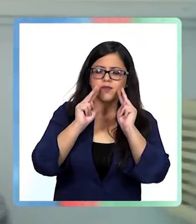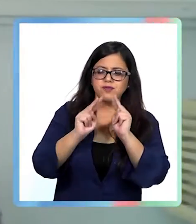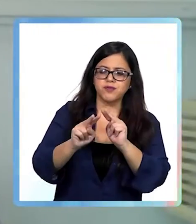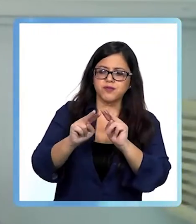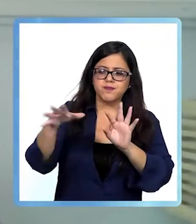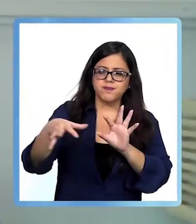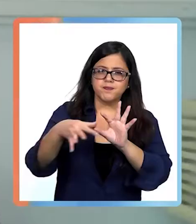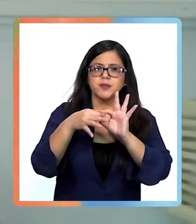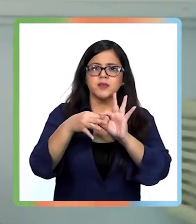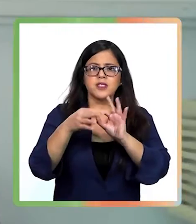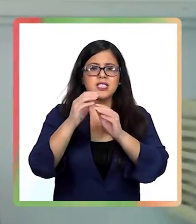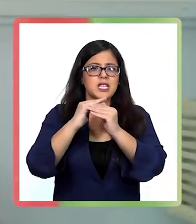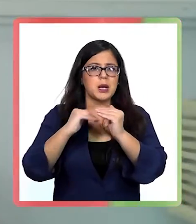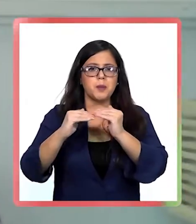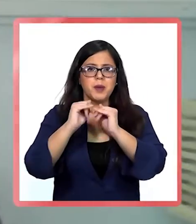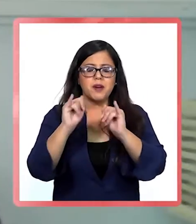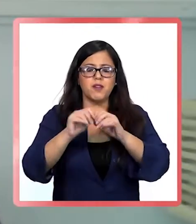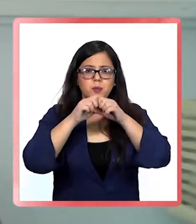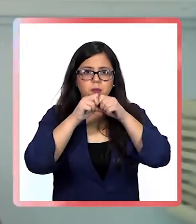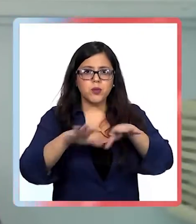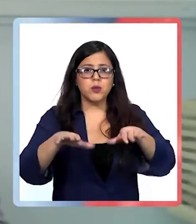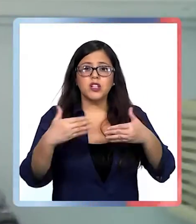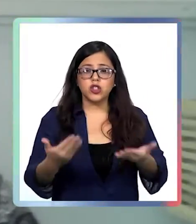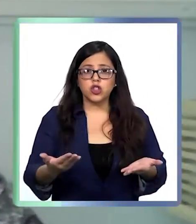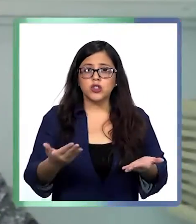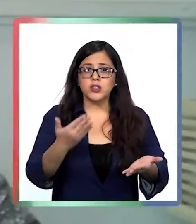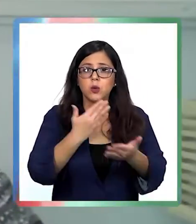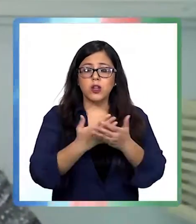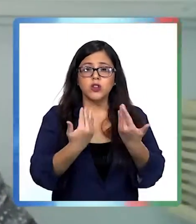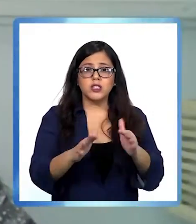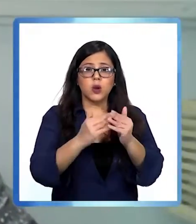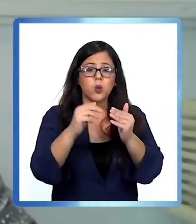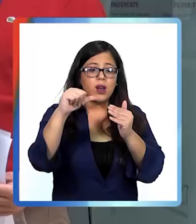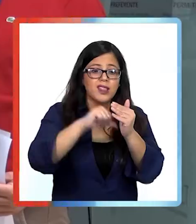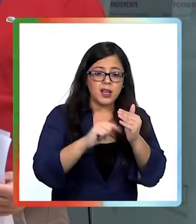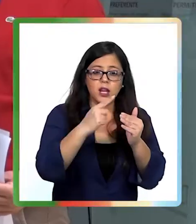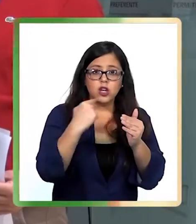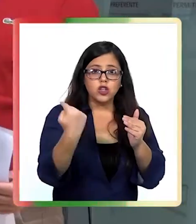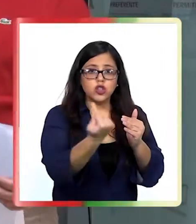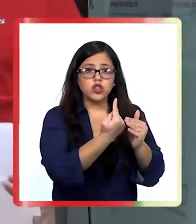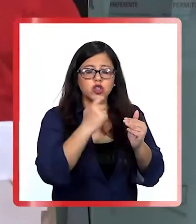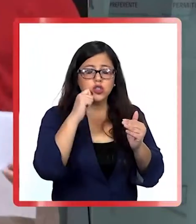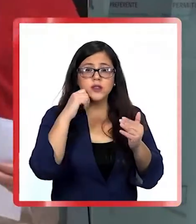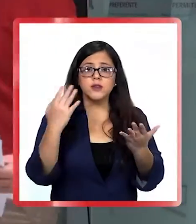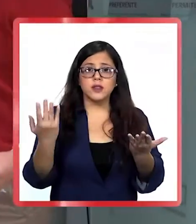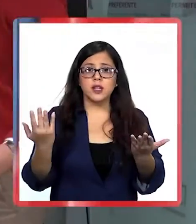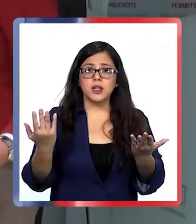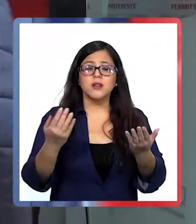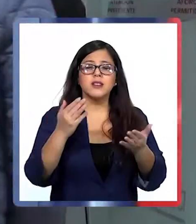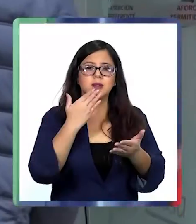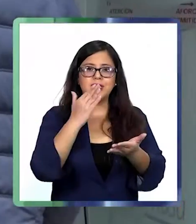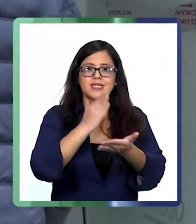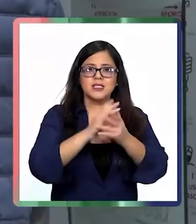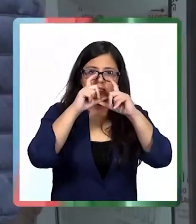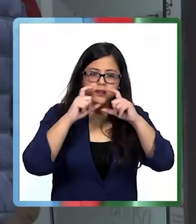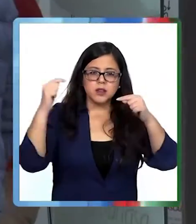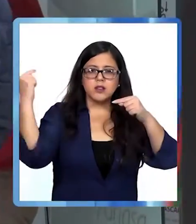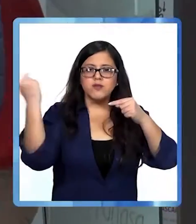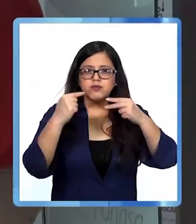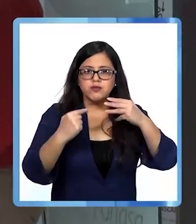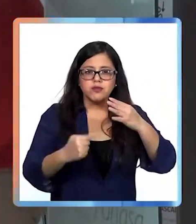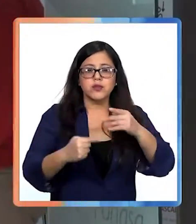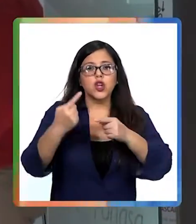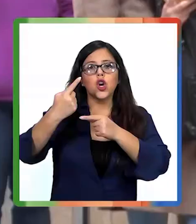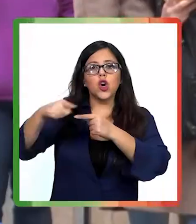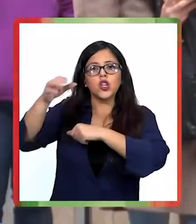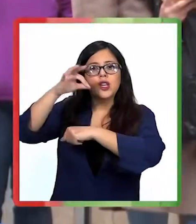SARS-CoV-2 también se aplican a los otros virus que se transmiten por la misma forma. Por lo tanto, a la medida en que estábamos en aislamiento, en cuarentena, con estricto uso